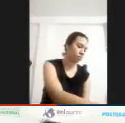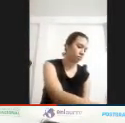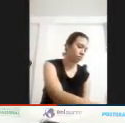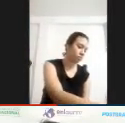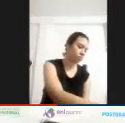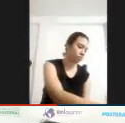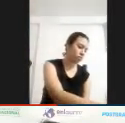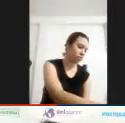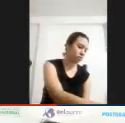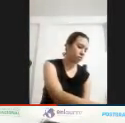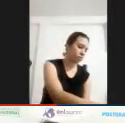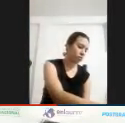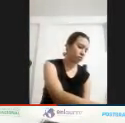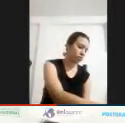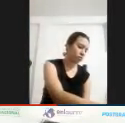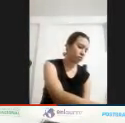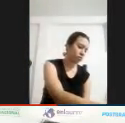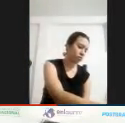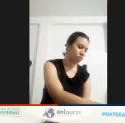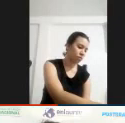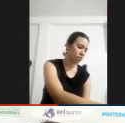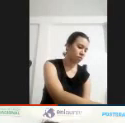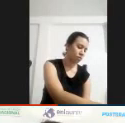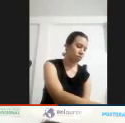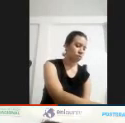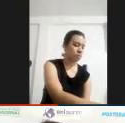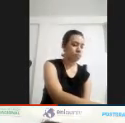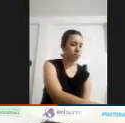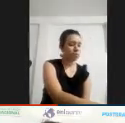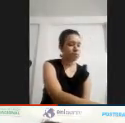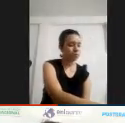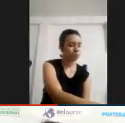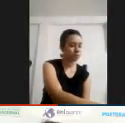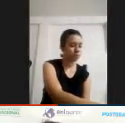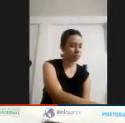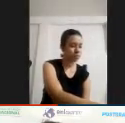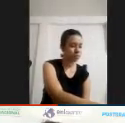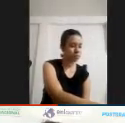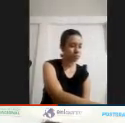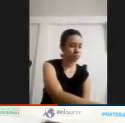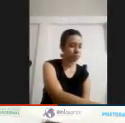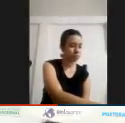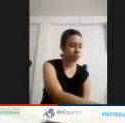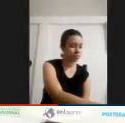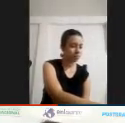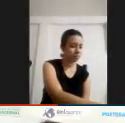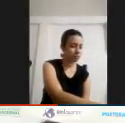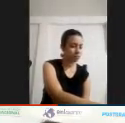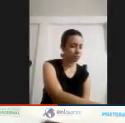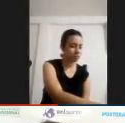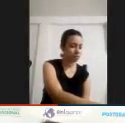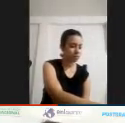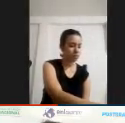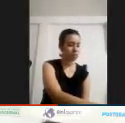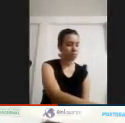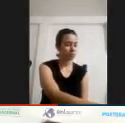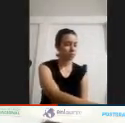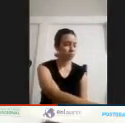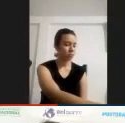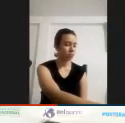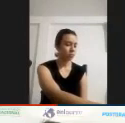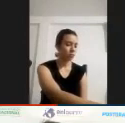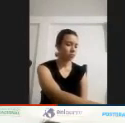un requisito importante, indispensable para la protocolización de una acta de asamblea. Por ejemplo, voy a dar un